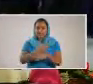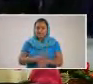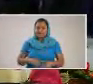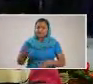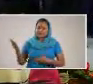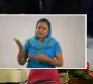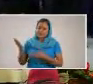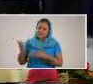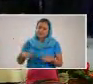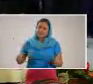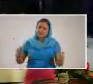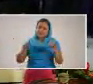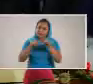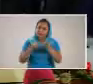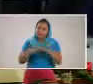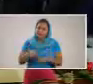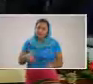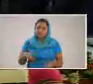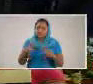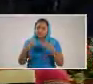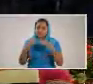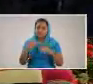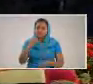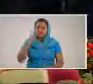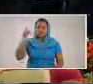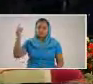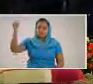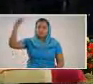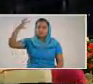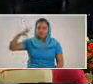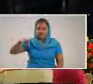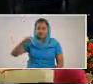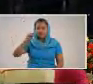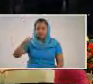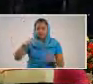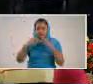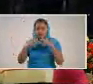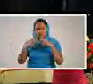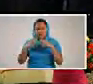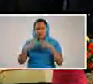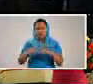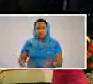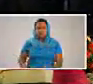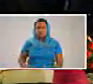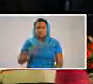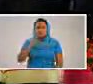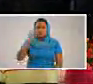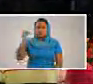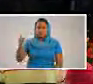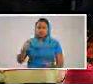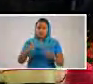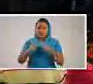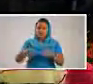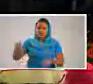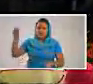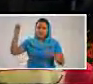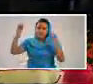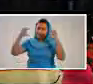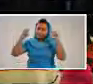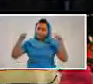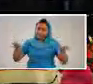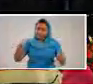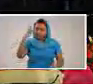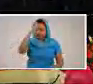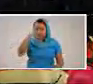enseñado, diciendo que el Señor te bendiga y te guarde, que el Señor haga resplandecer su